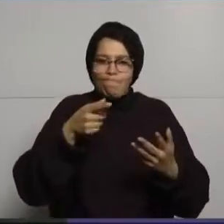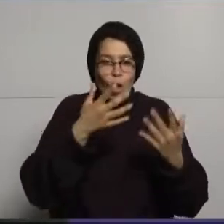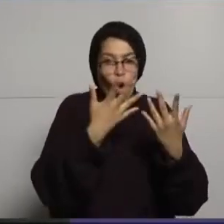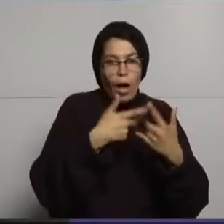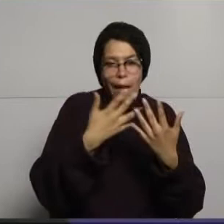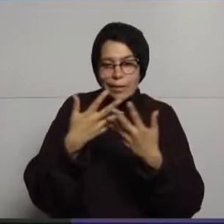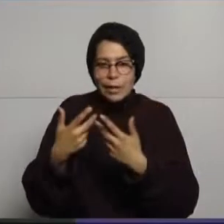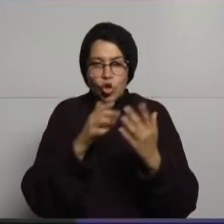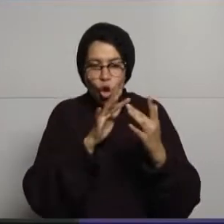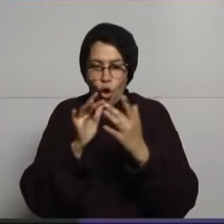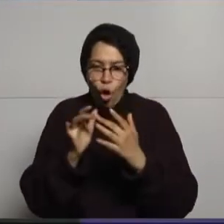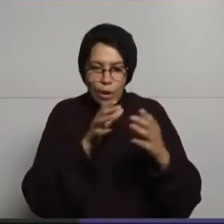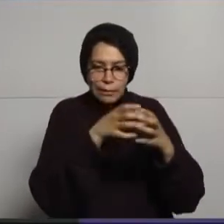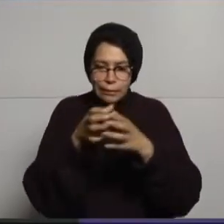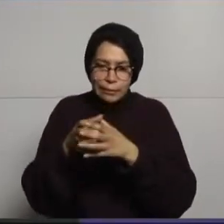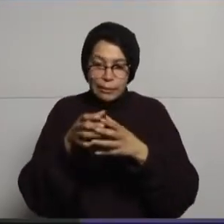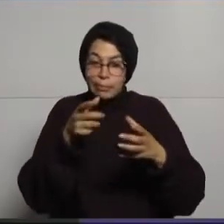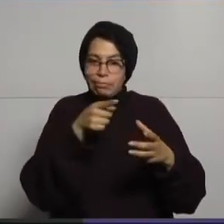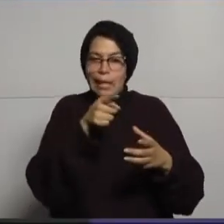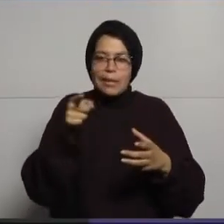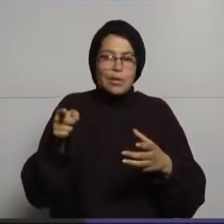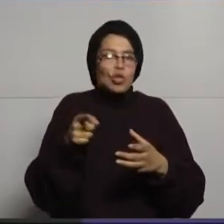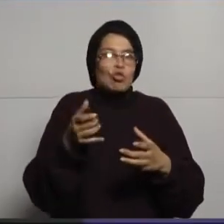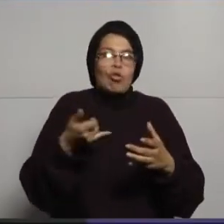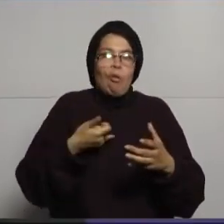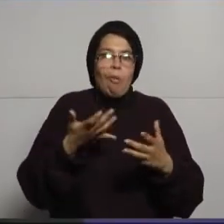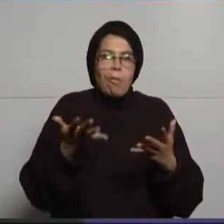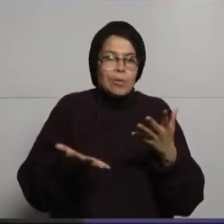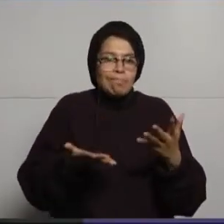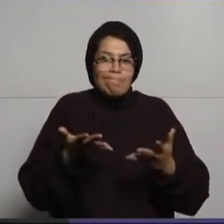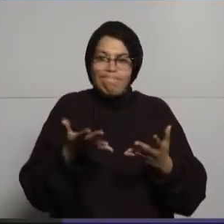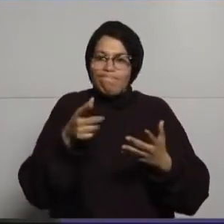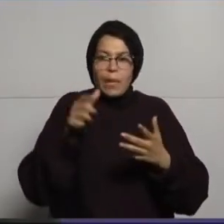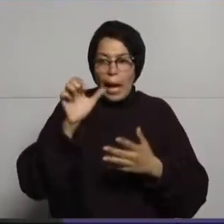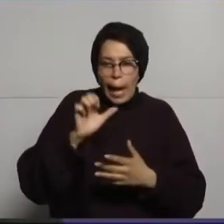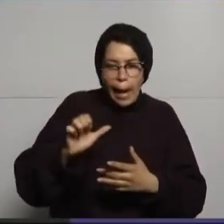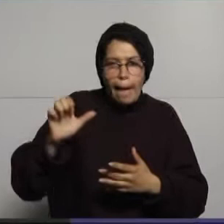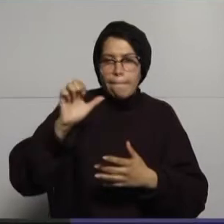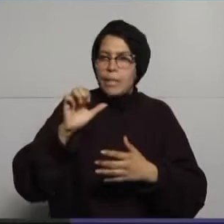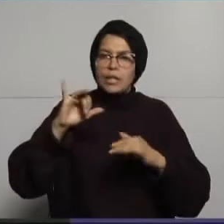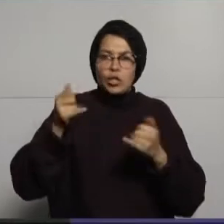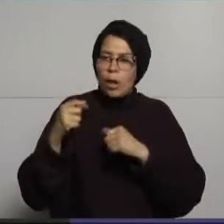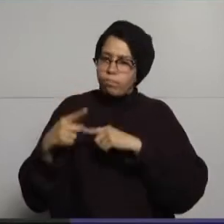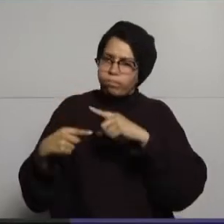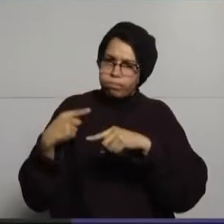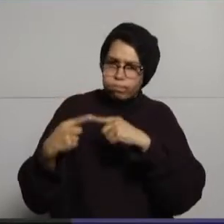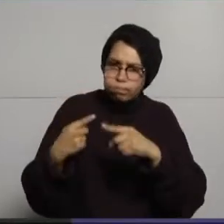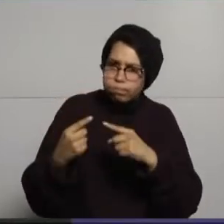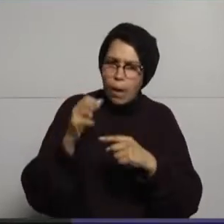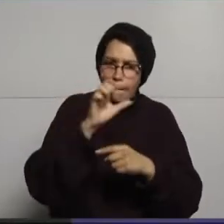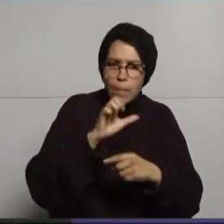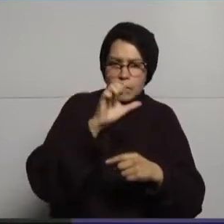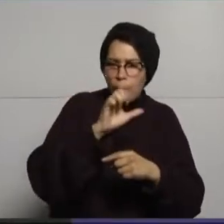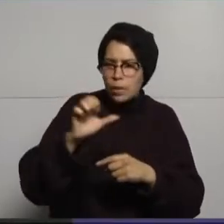y Solidaria encontraban, como otras empresas tradicionales, un